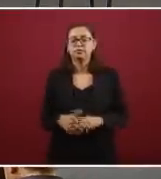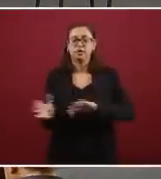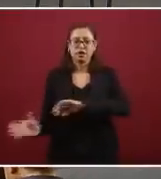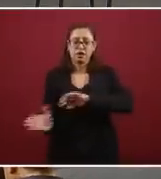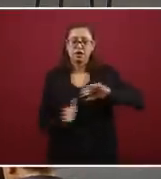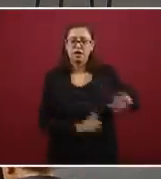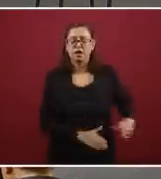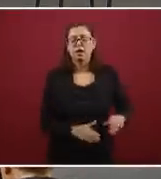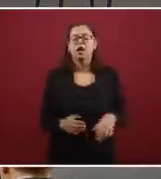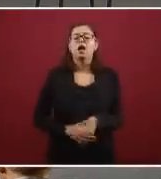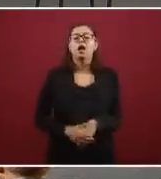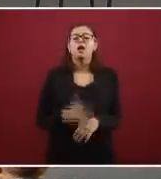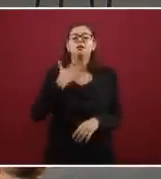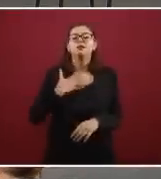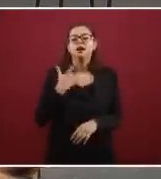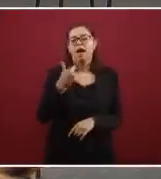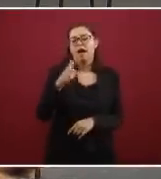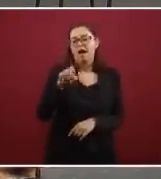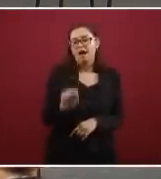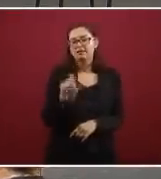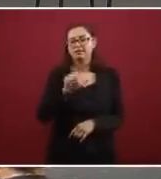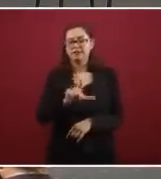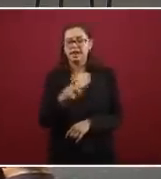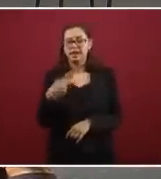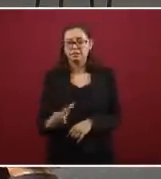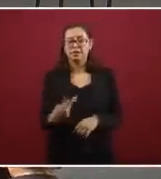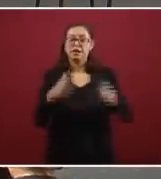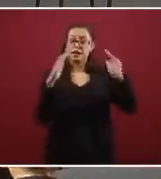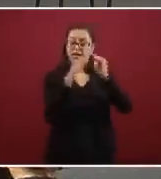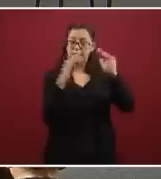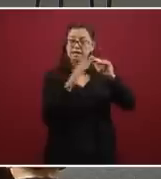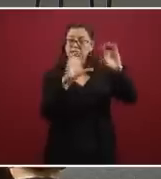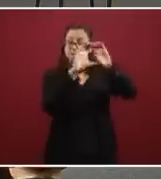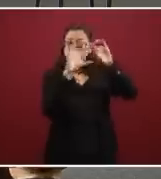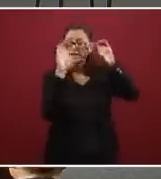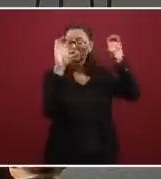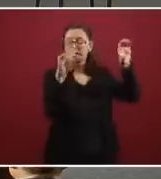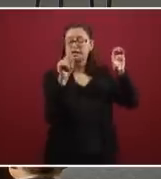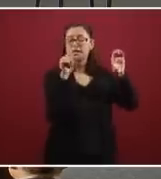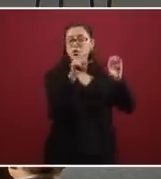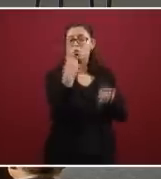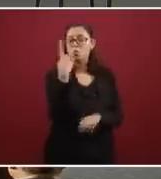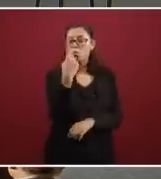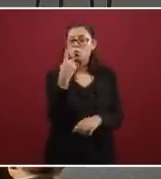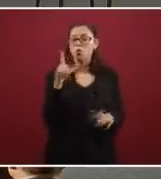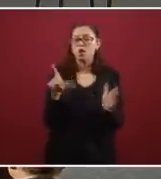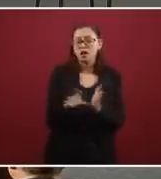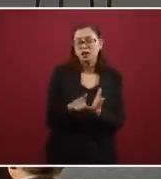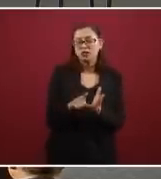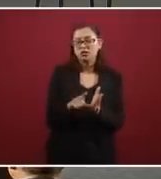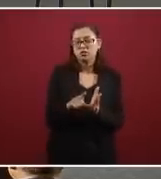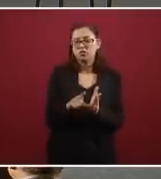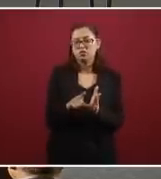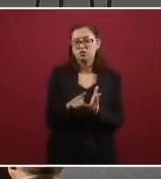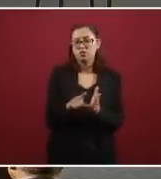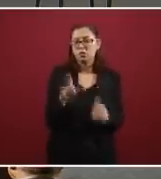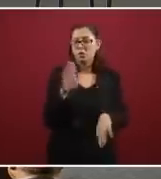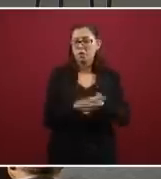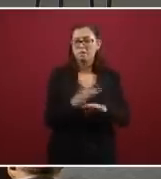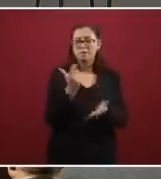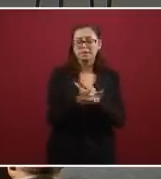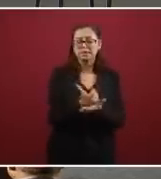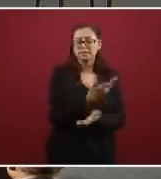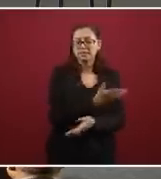tanques estacionarios, tenemos el precio por litro a 6 pesos, digo, perdón, el más caro